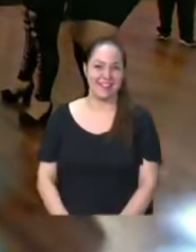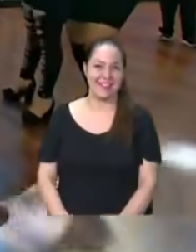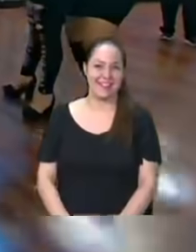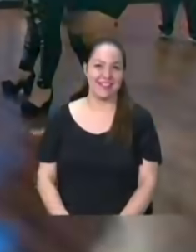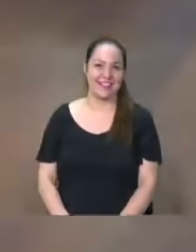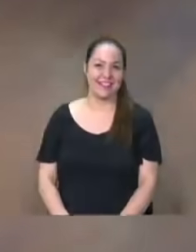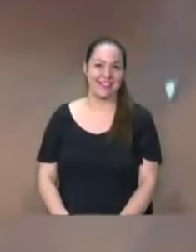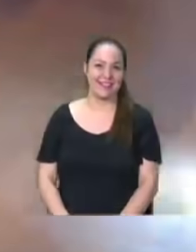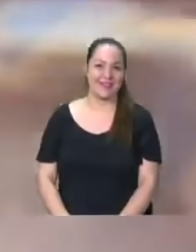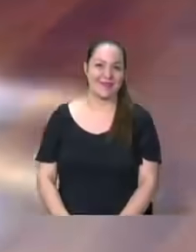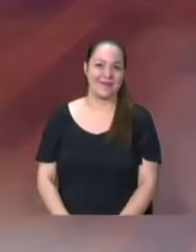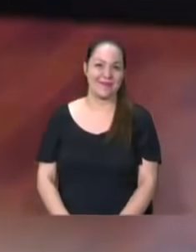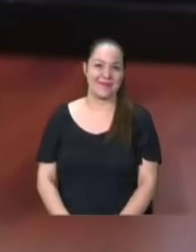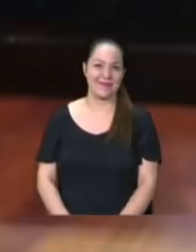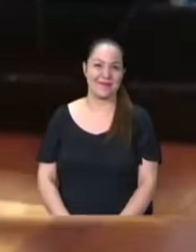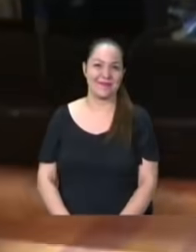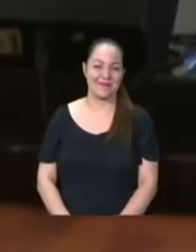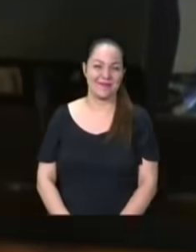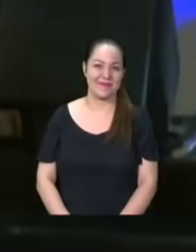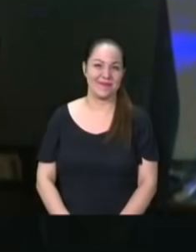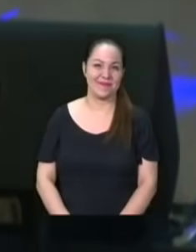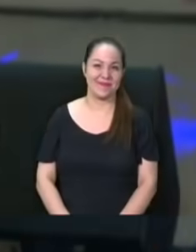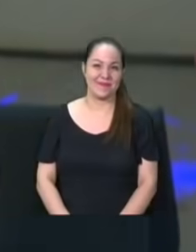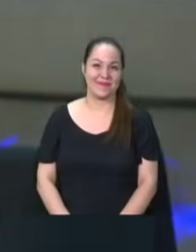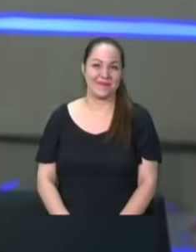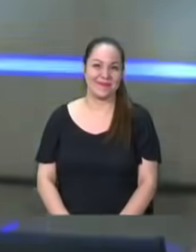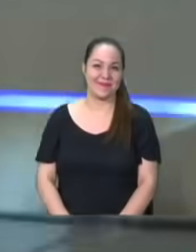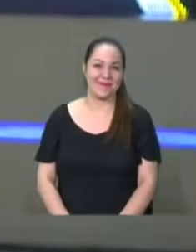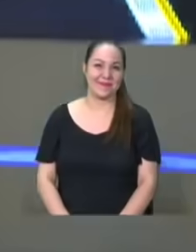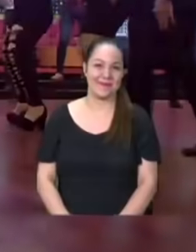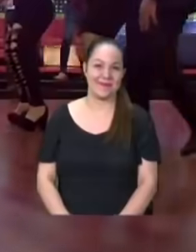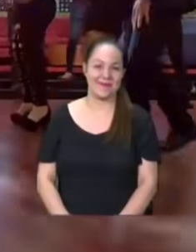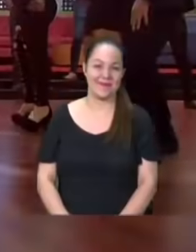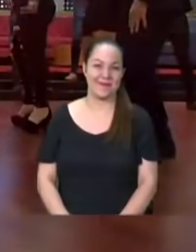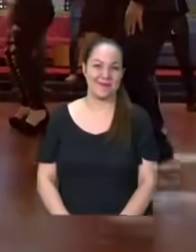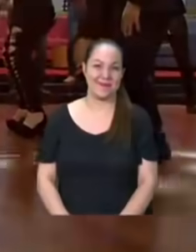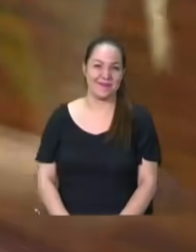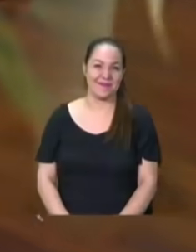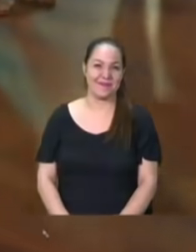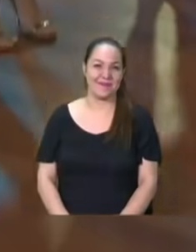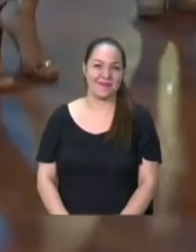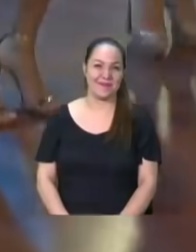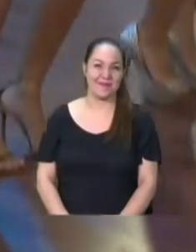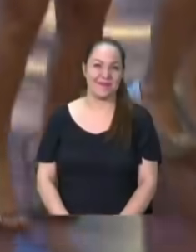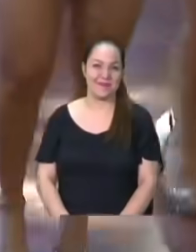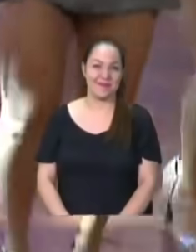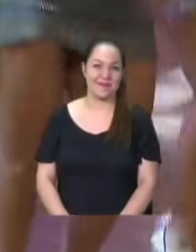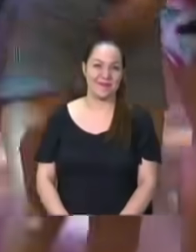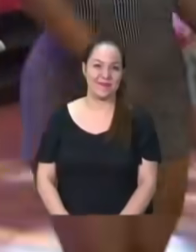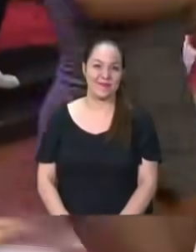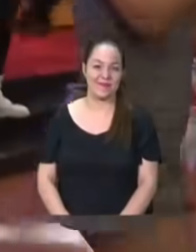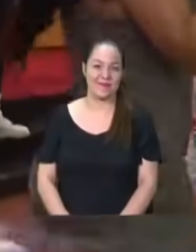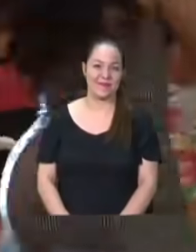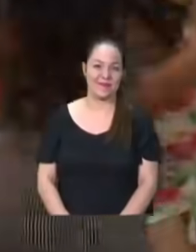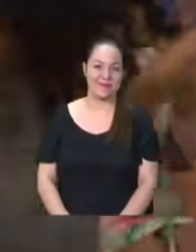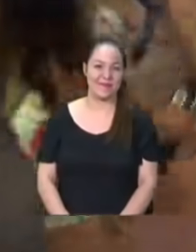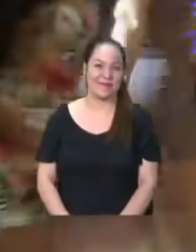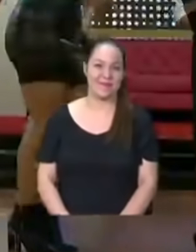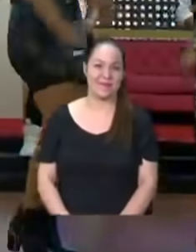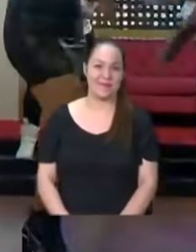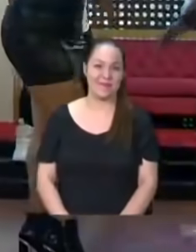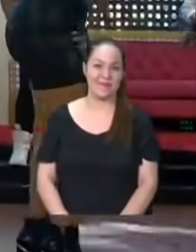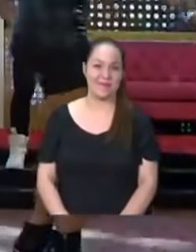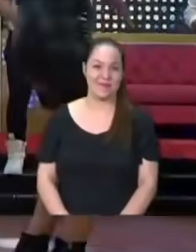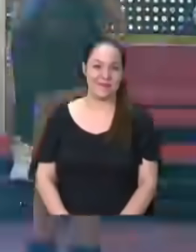dale, dale, dale, dale, dale, duro. Dale, dale, dale, dale, dale. Por abajo, por arriba, por abajo, por arriba, por